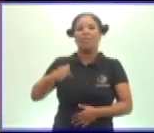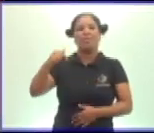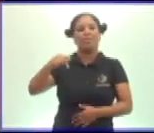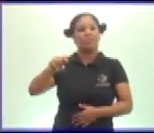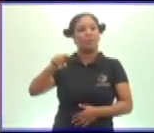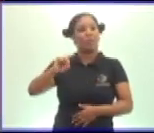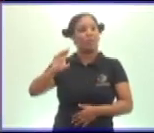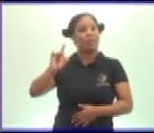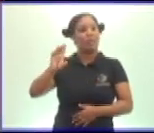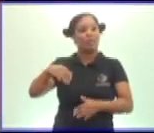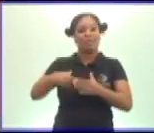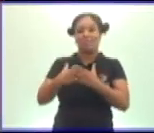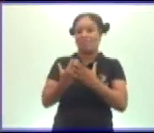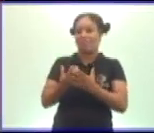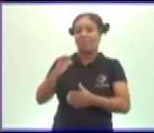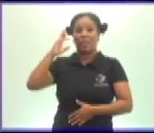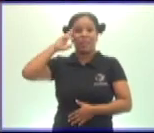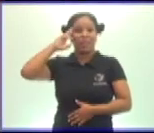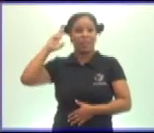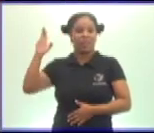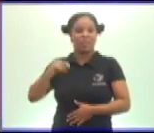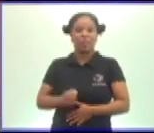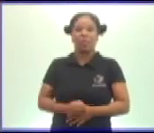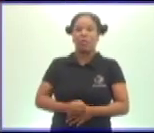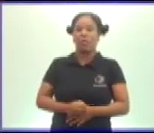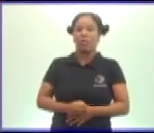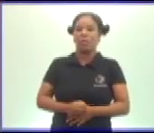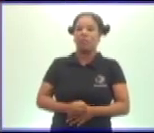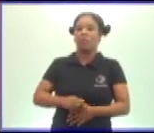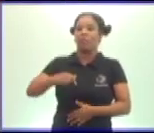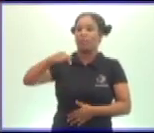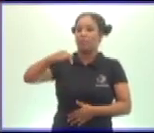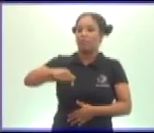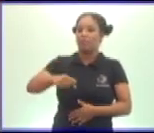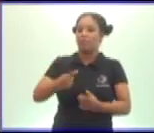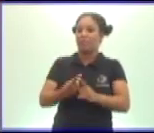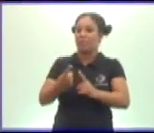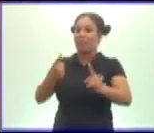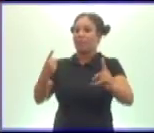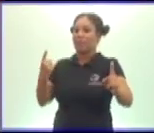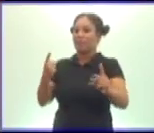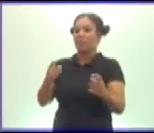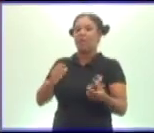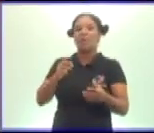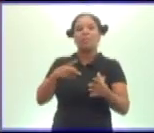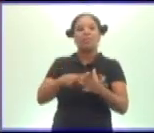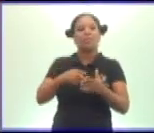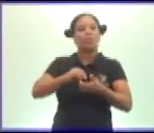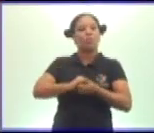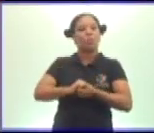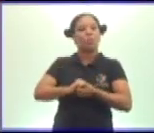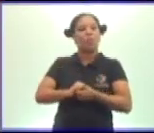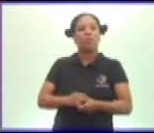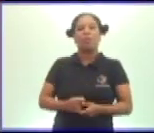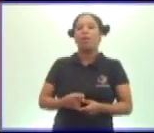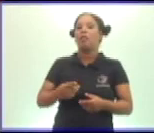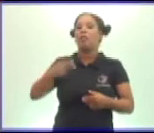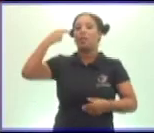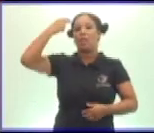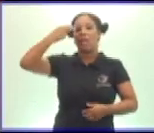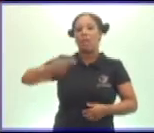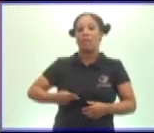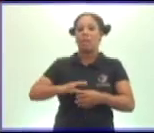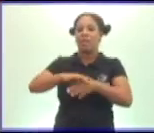días. Recuerden mantener la distancia entre sus compañeros y la higiene de las